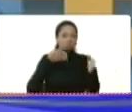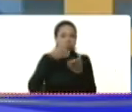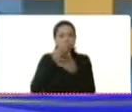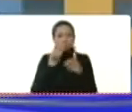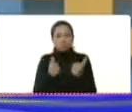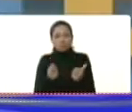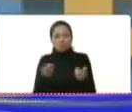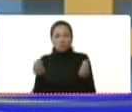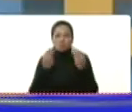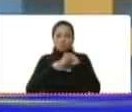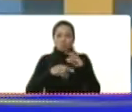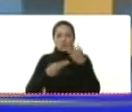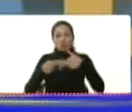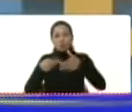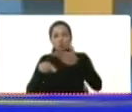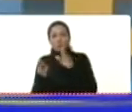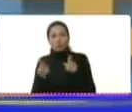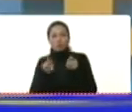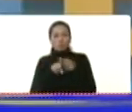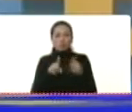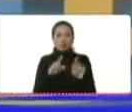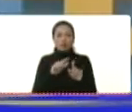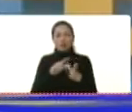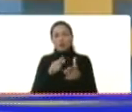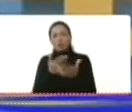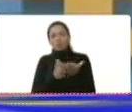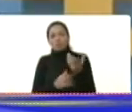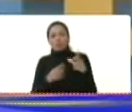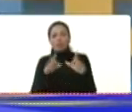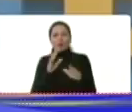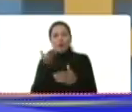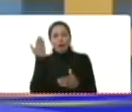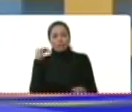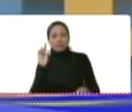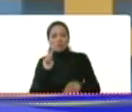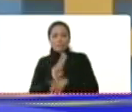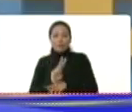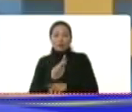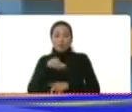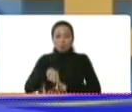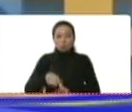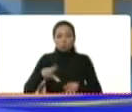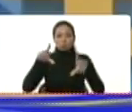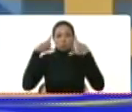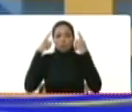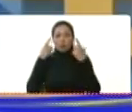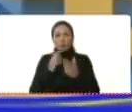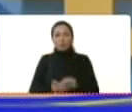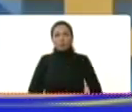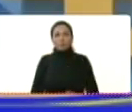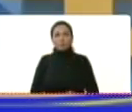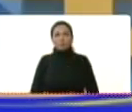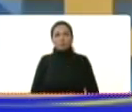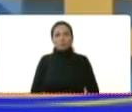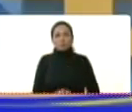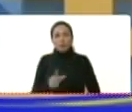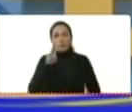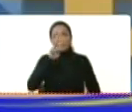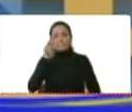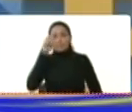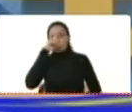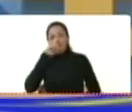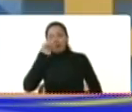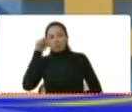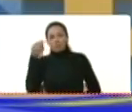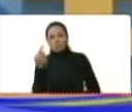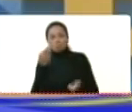la reconstrucción del entonces Estado Vargas, hoy Estado La Guaira, y yo puedo decir 20 años después,